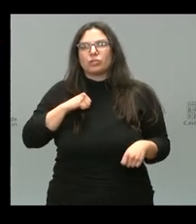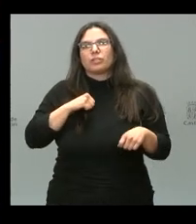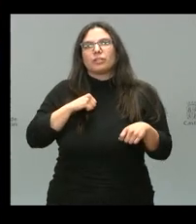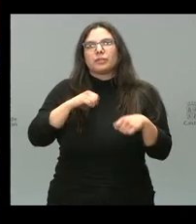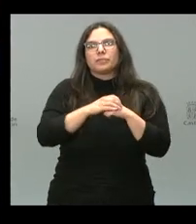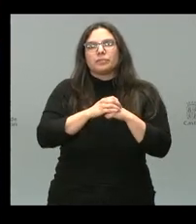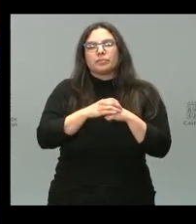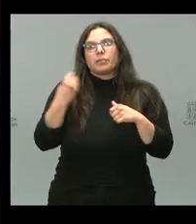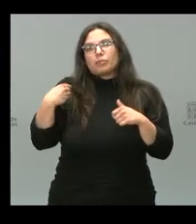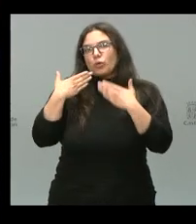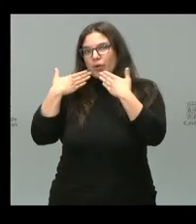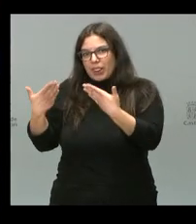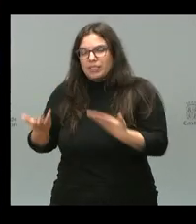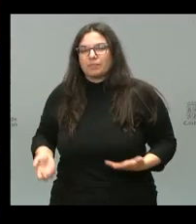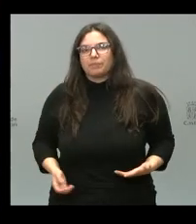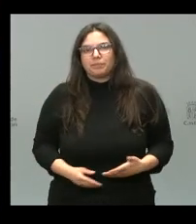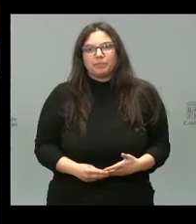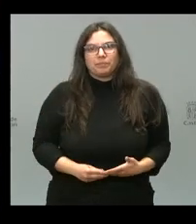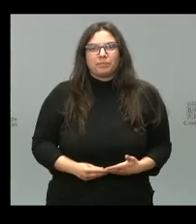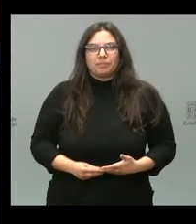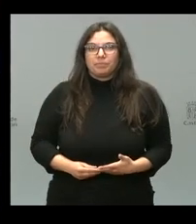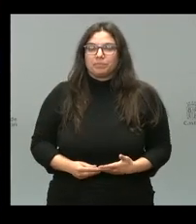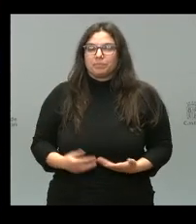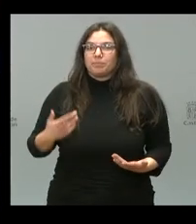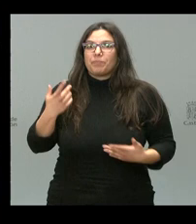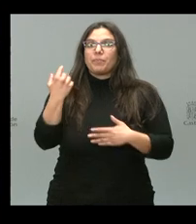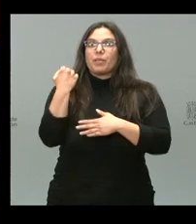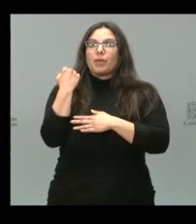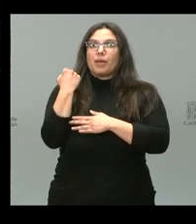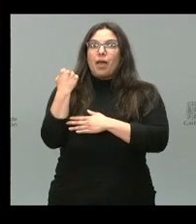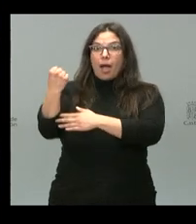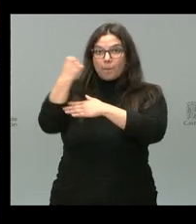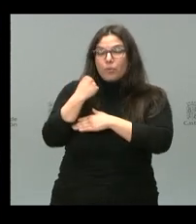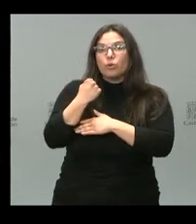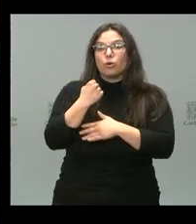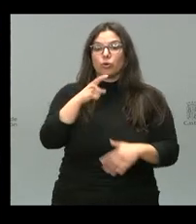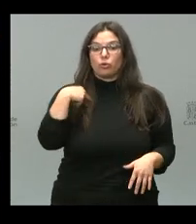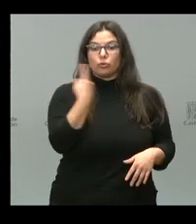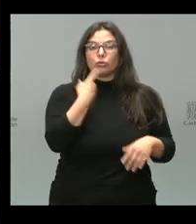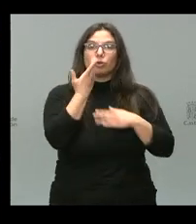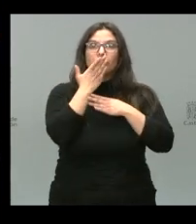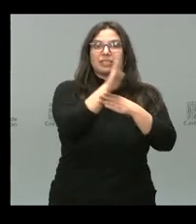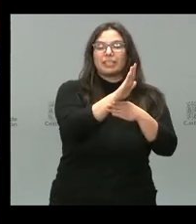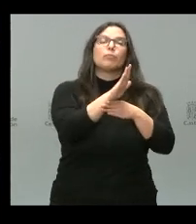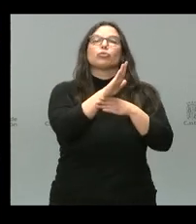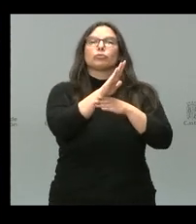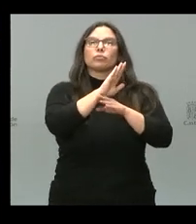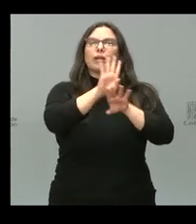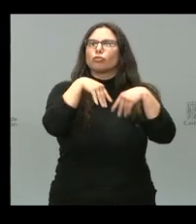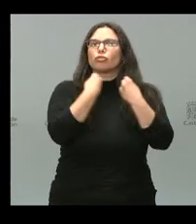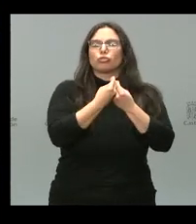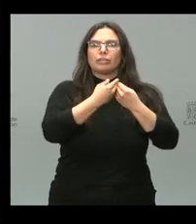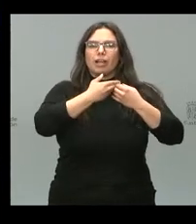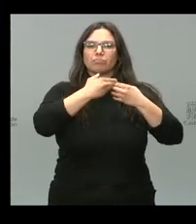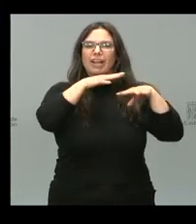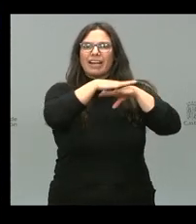y por tanto a la red caminar un apoyo que como representantes de la totalidad del tejido empresarial es el